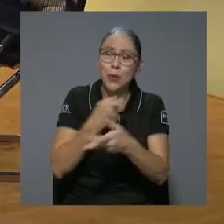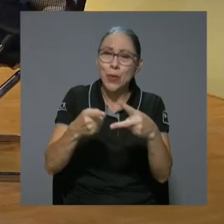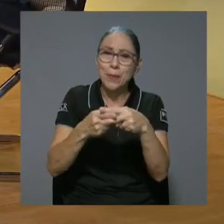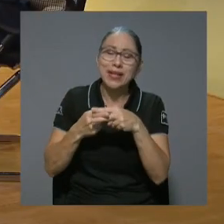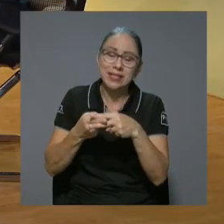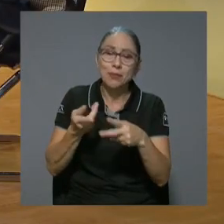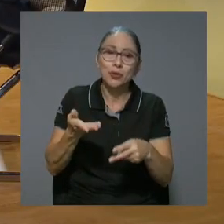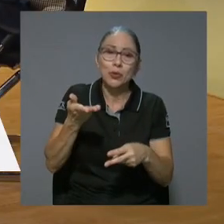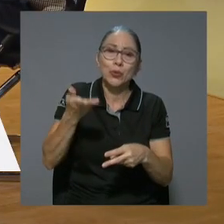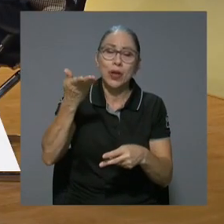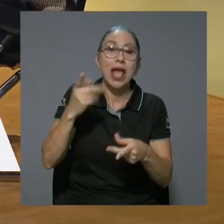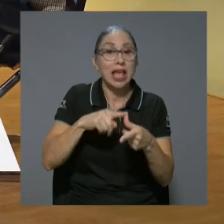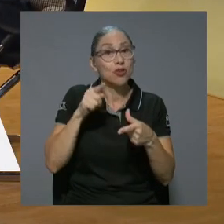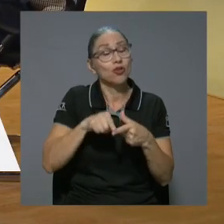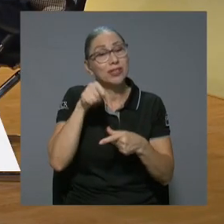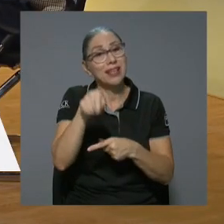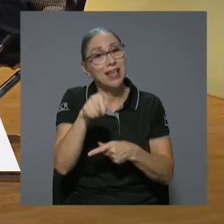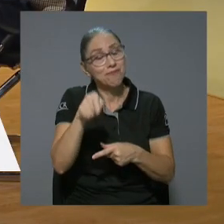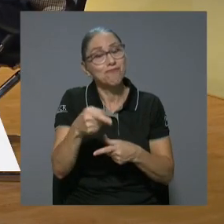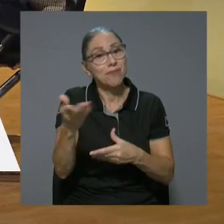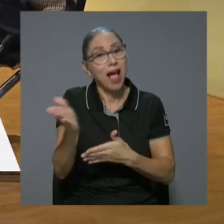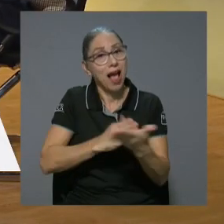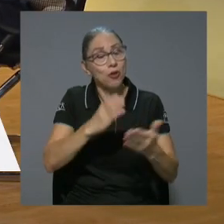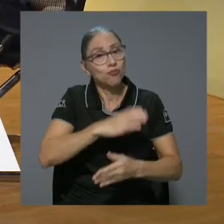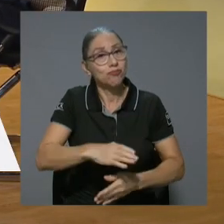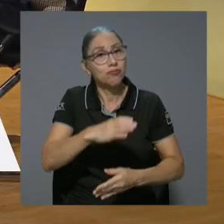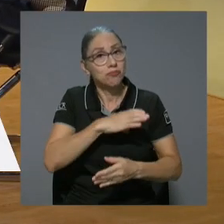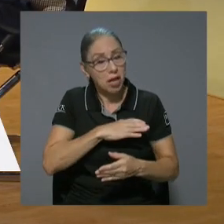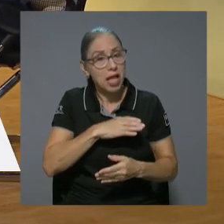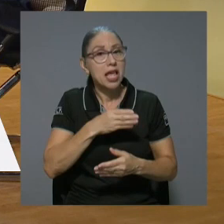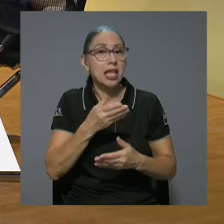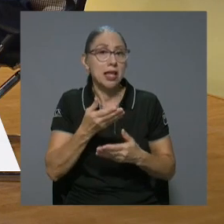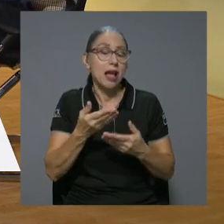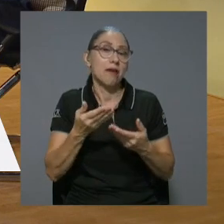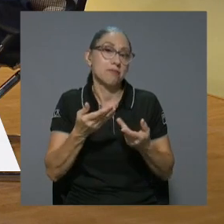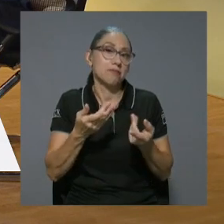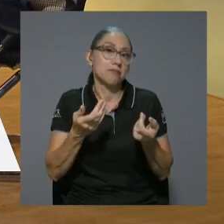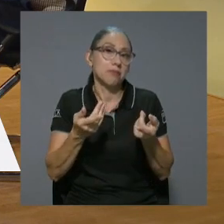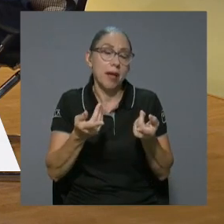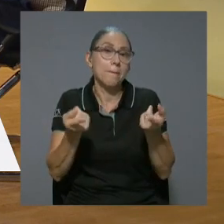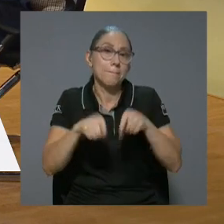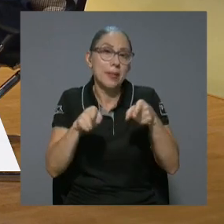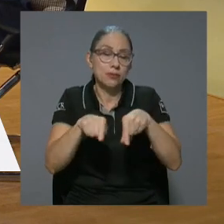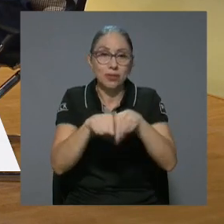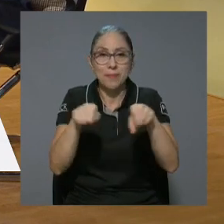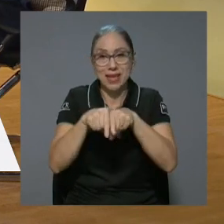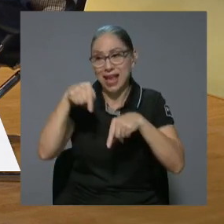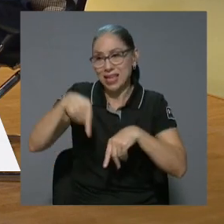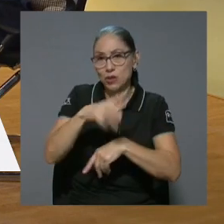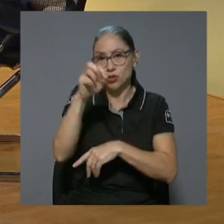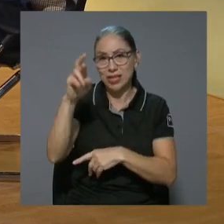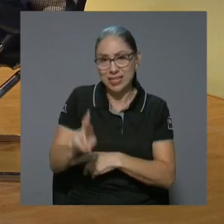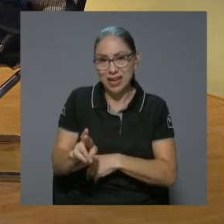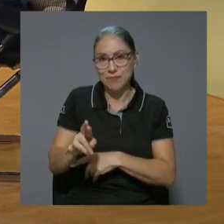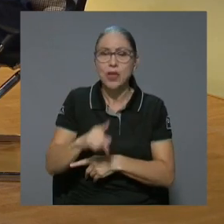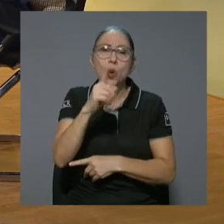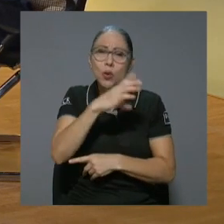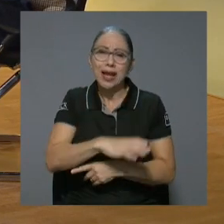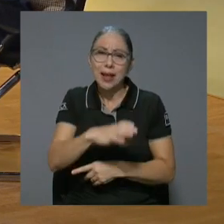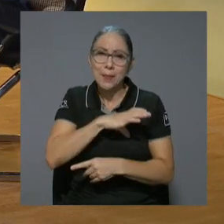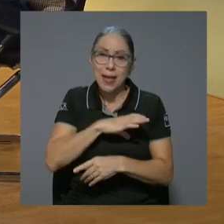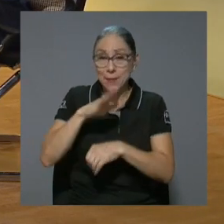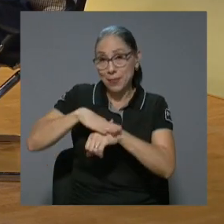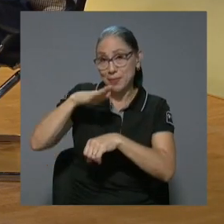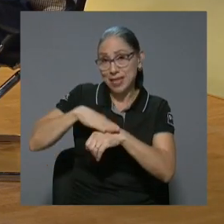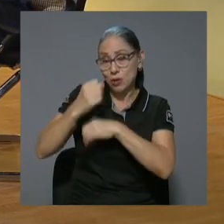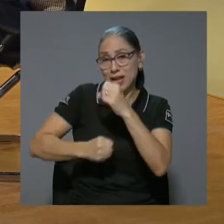en un elemento que añadió vientos de cola a la economía costarricense. Es decir, uno de los elementos que permitieron que la economía en